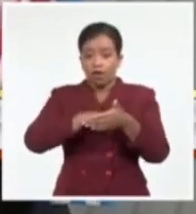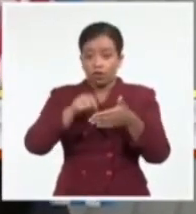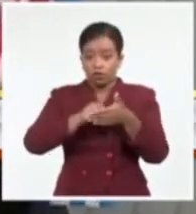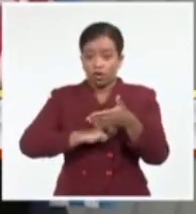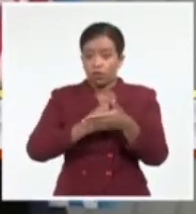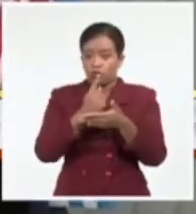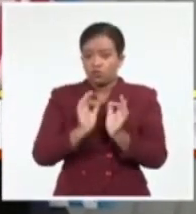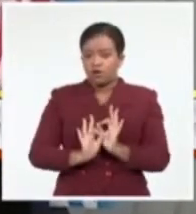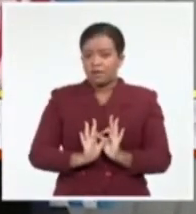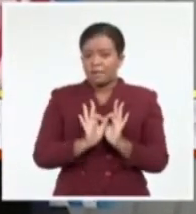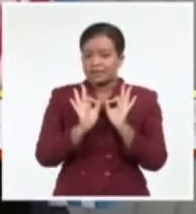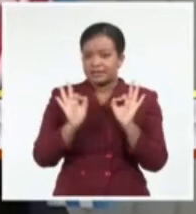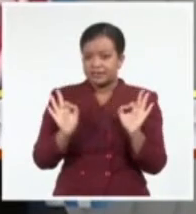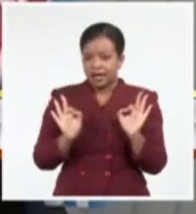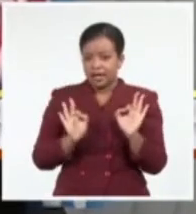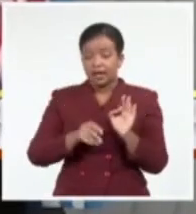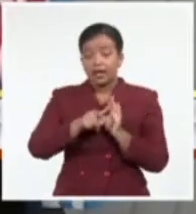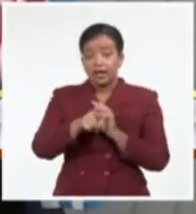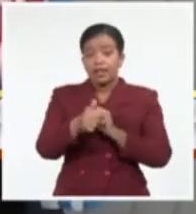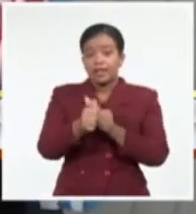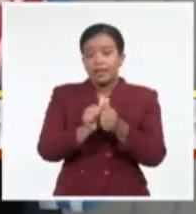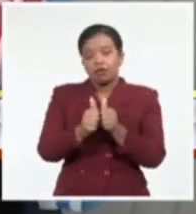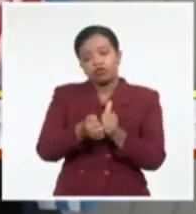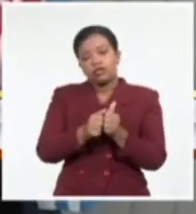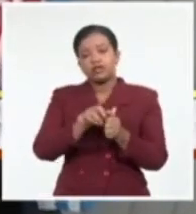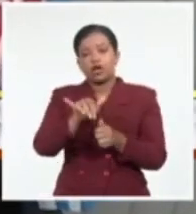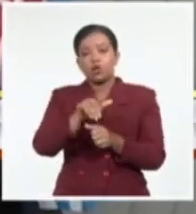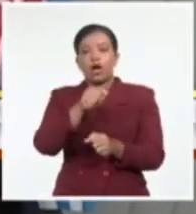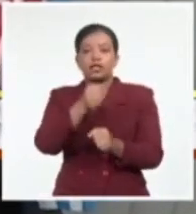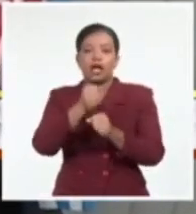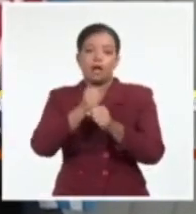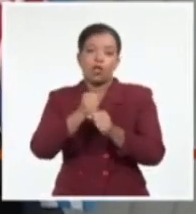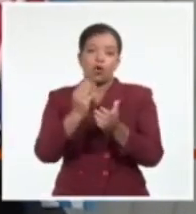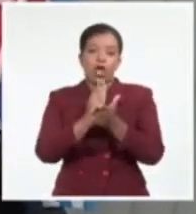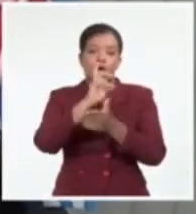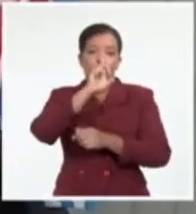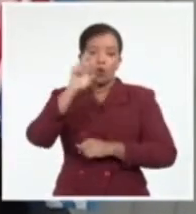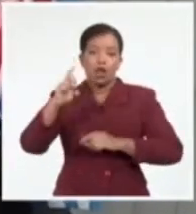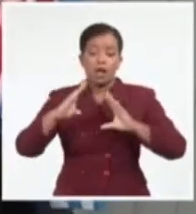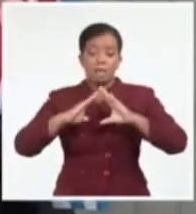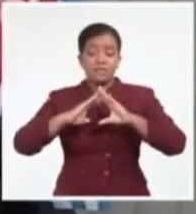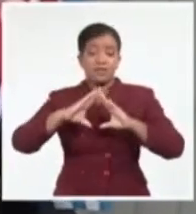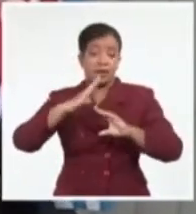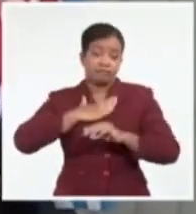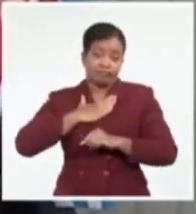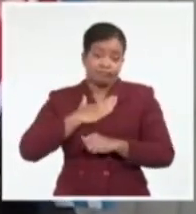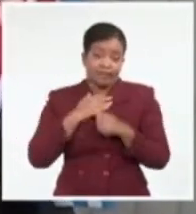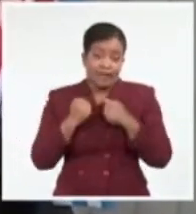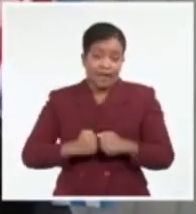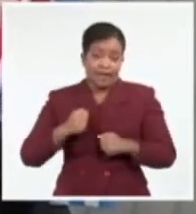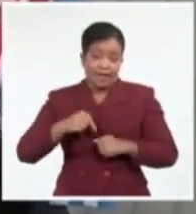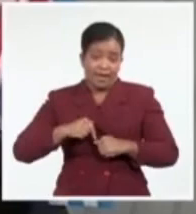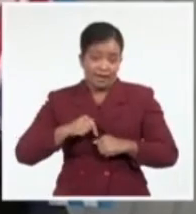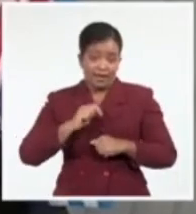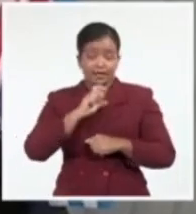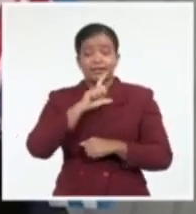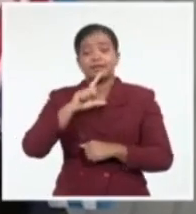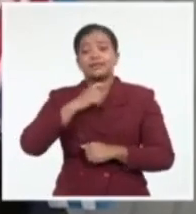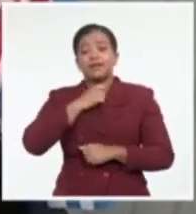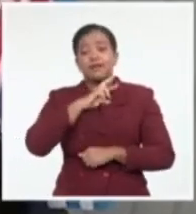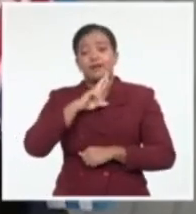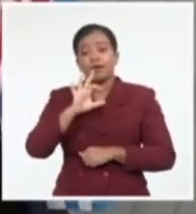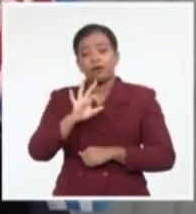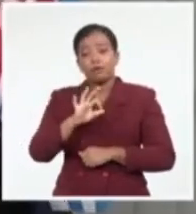especial que será para los atletas y trabajadores de nuestra escuela que viven en el centro, y otro colegio que abarca una